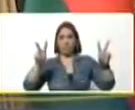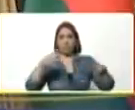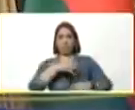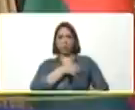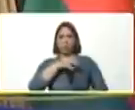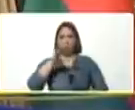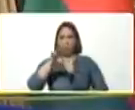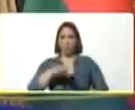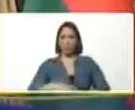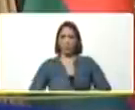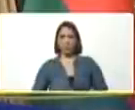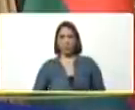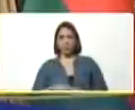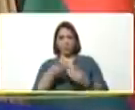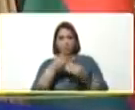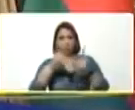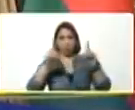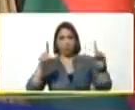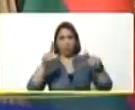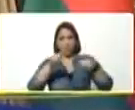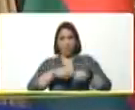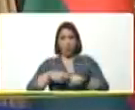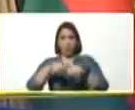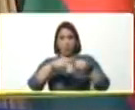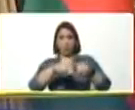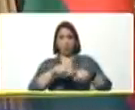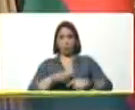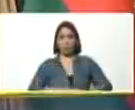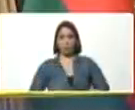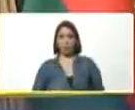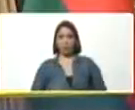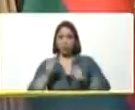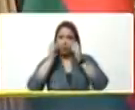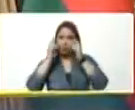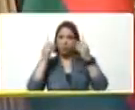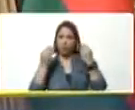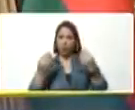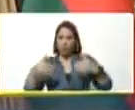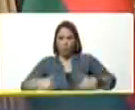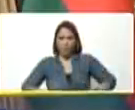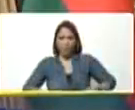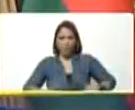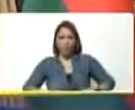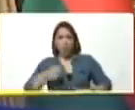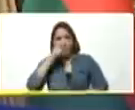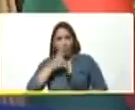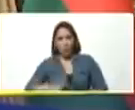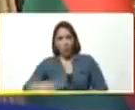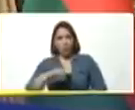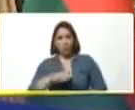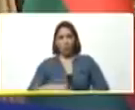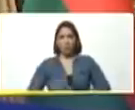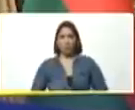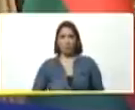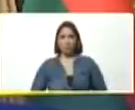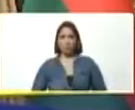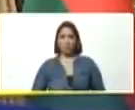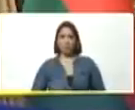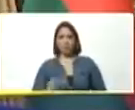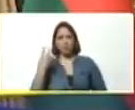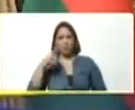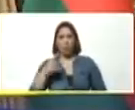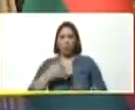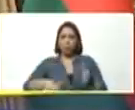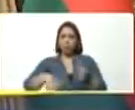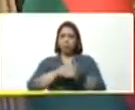soberanía, la democracia de Belarús. Es admirable el esfuerzo del pueblo por